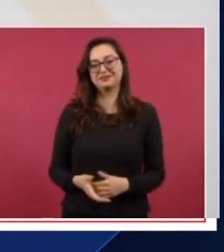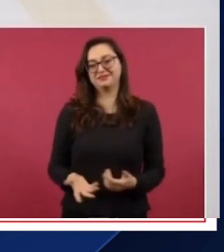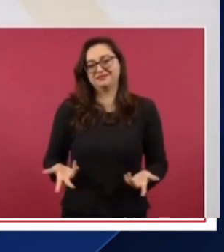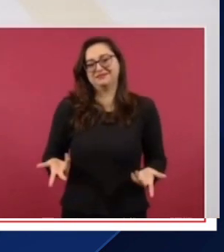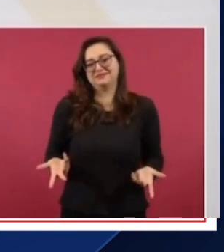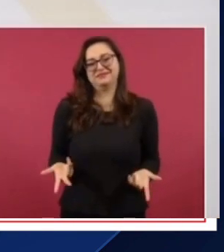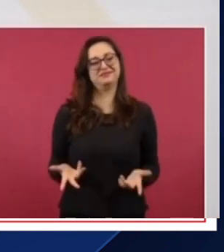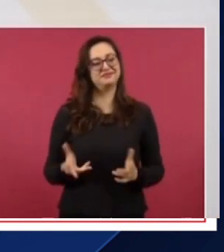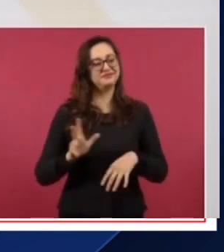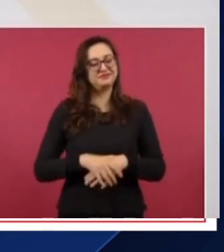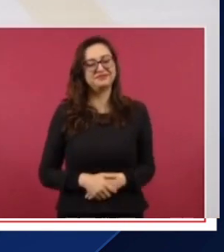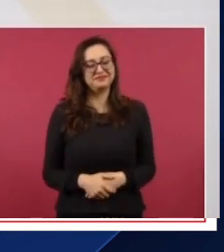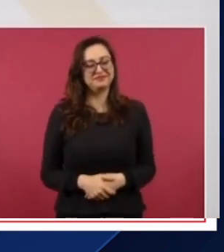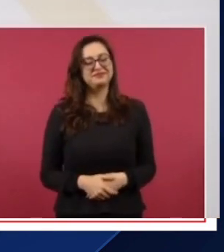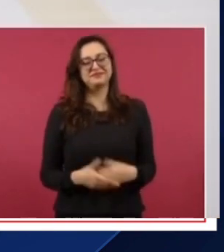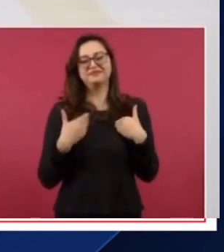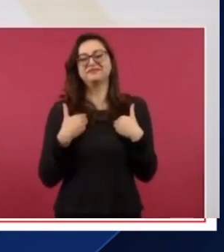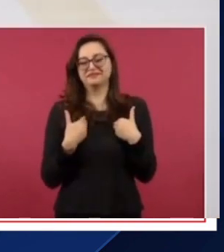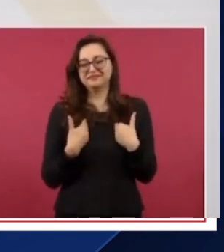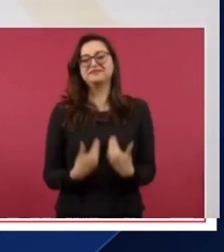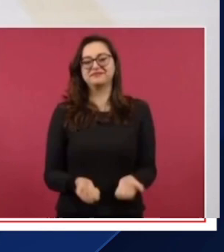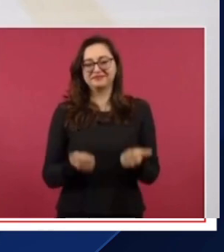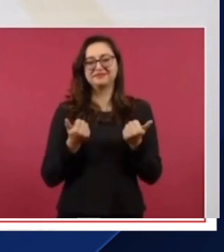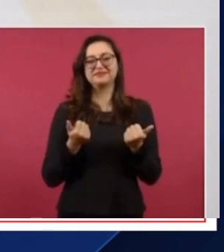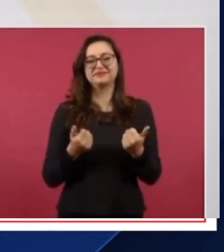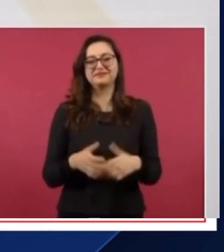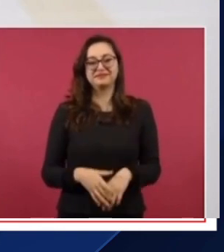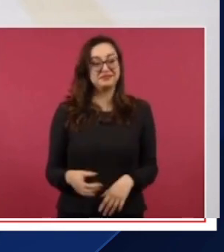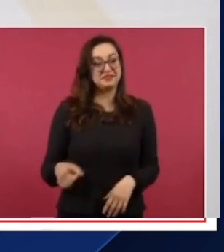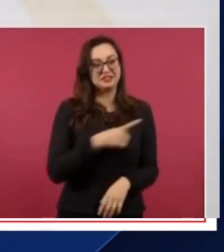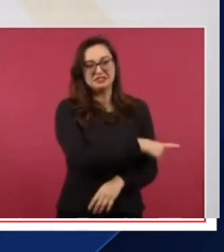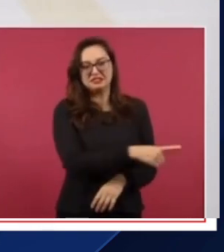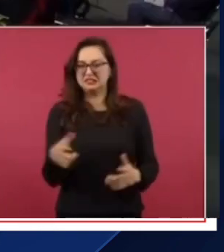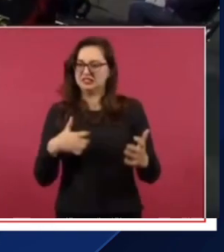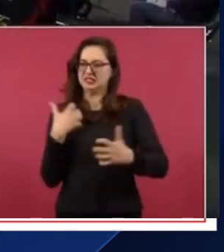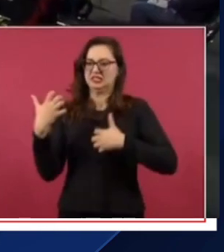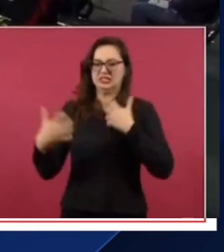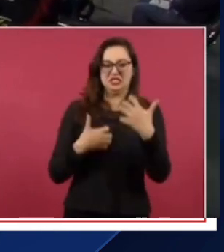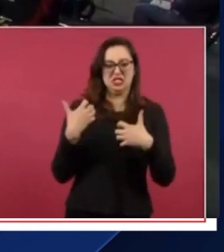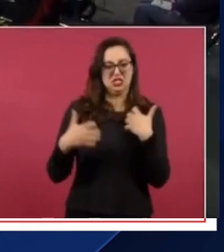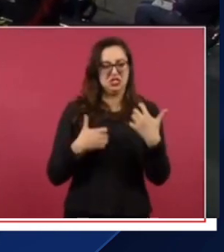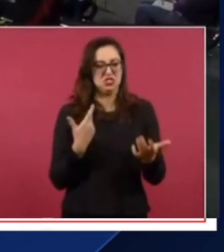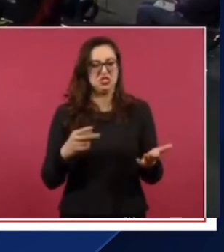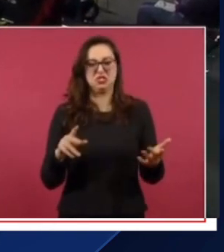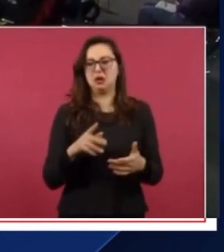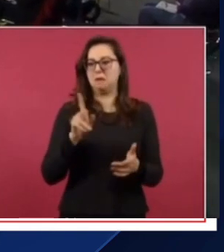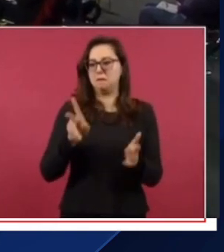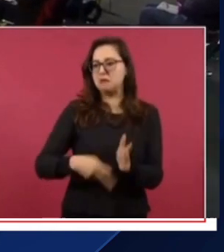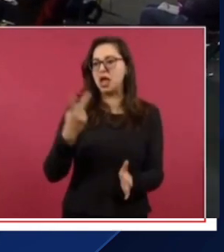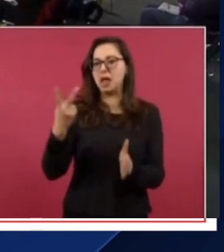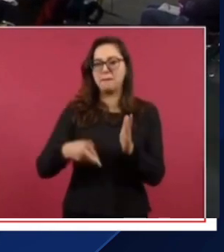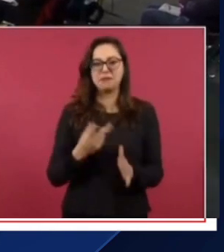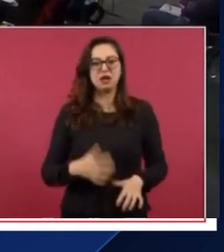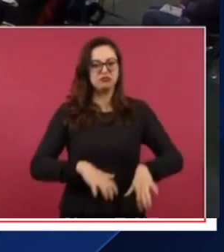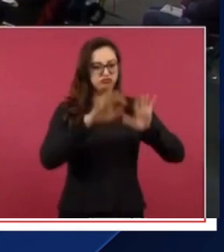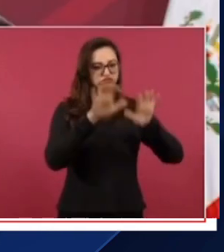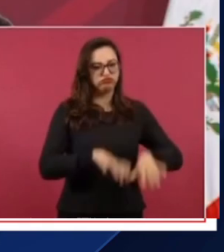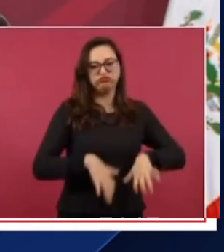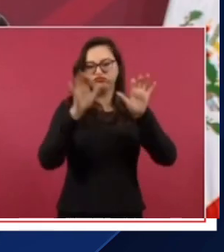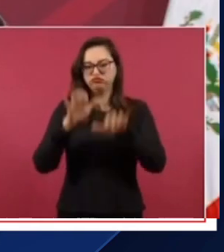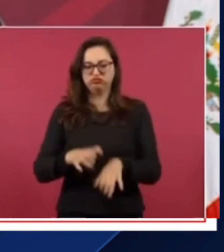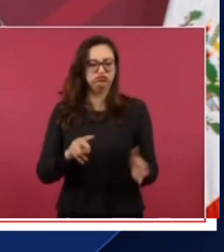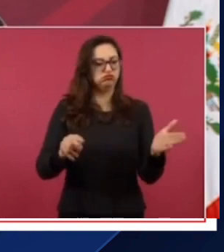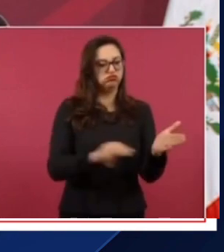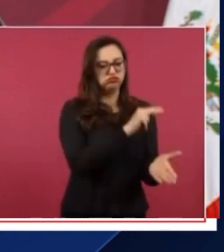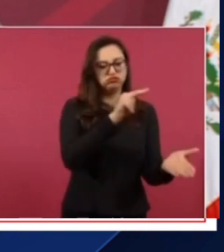entrar al análisis porque esta plataforma de las nuevas tecnologías de la información Se da un intenso debate en